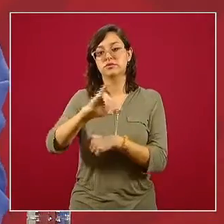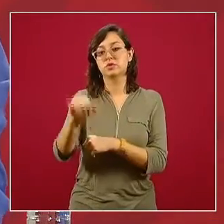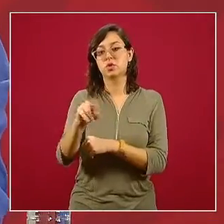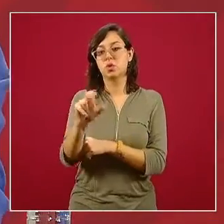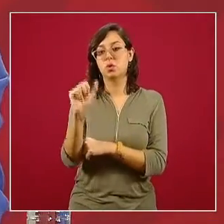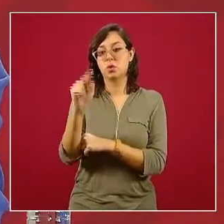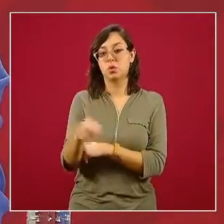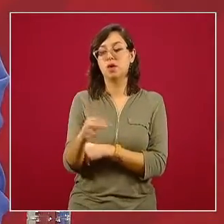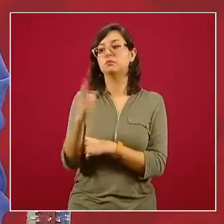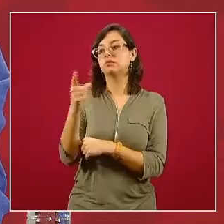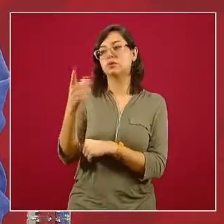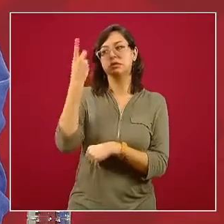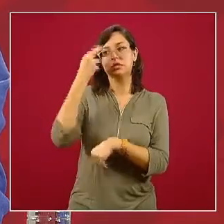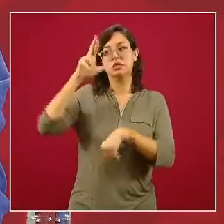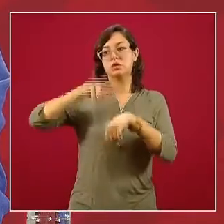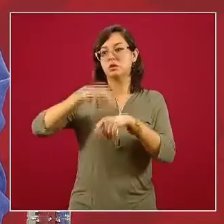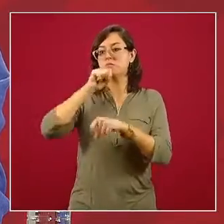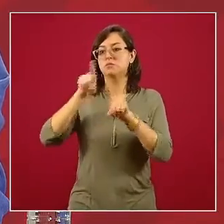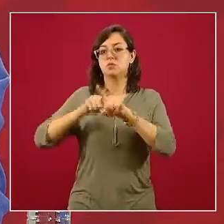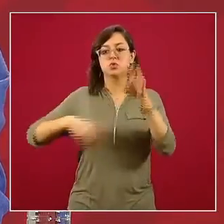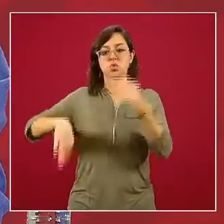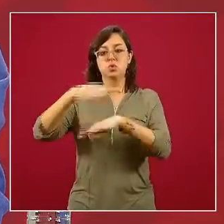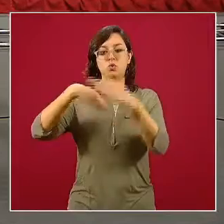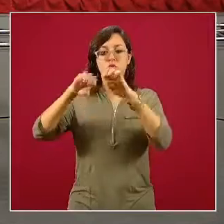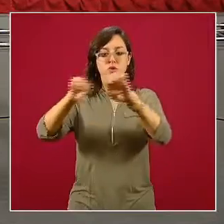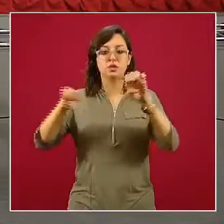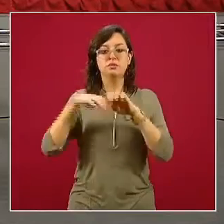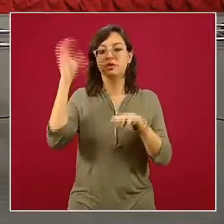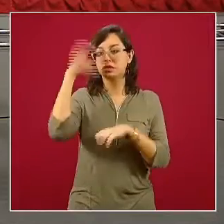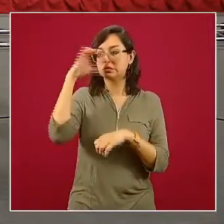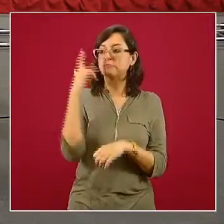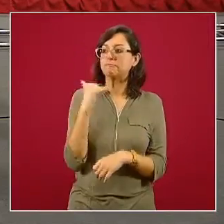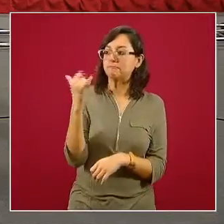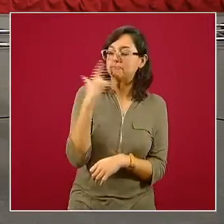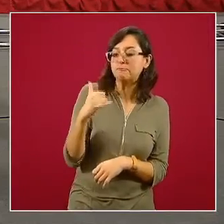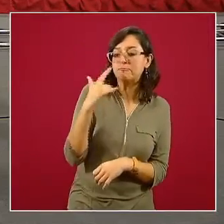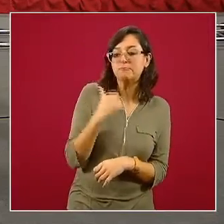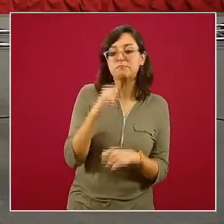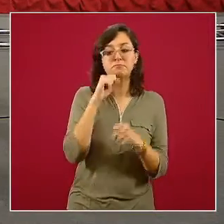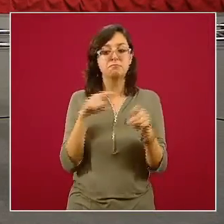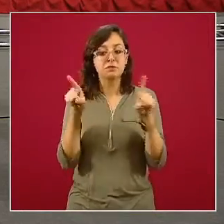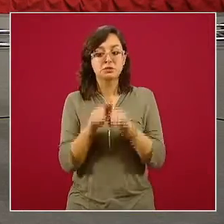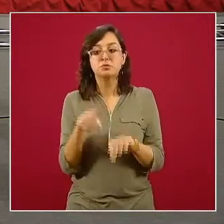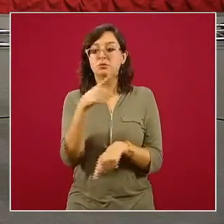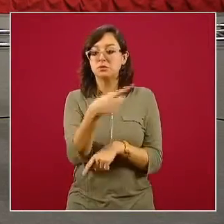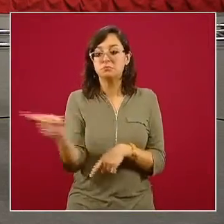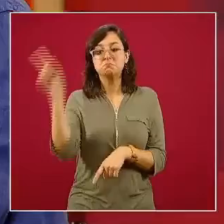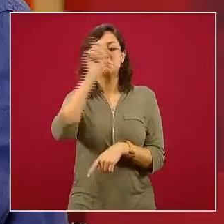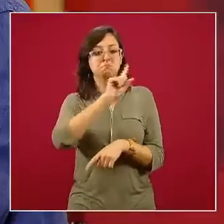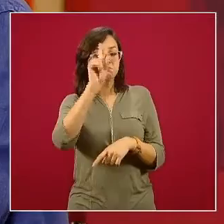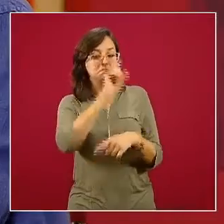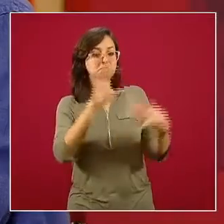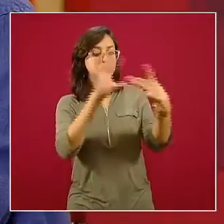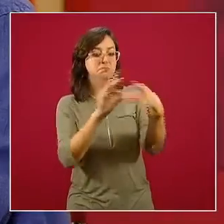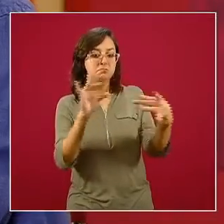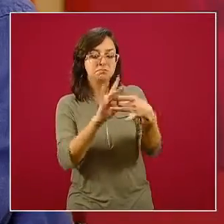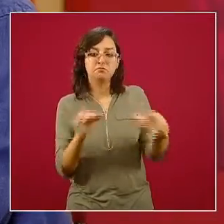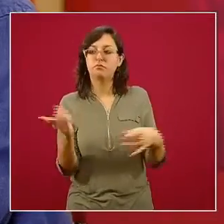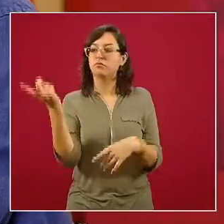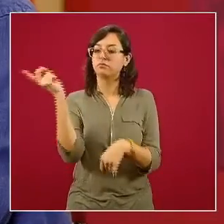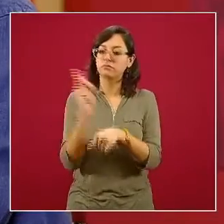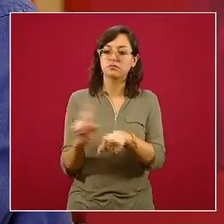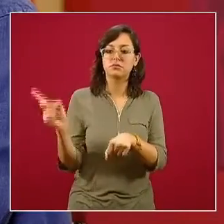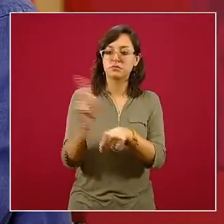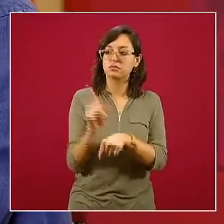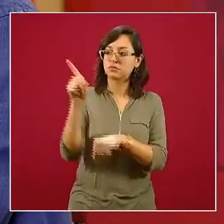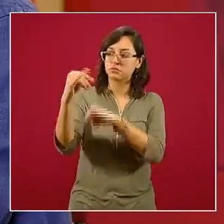este instituto, y a todo el equipo científico, no solo por este esfuerzo, sino por mucho de la asesoría científica que tenemos y que